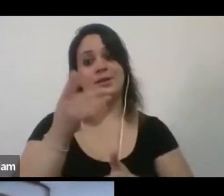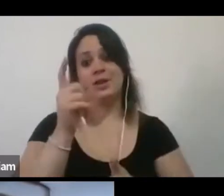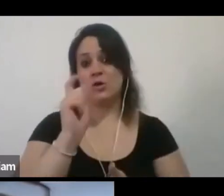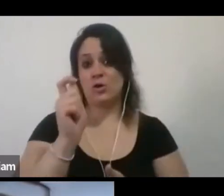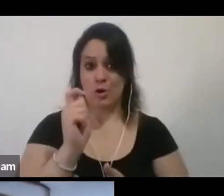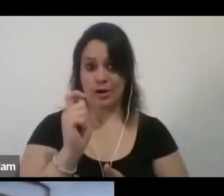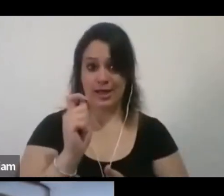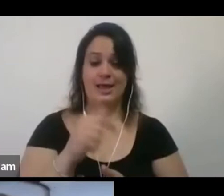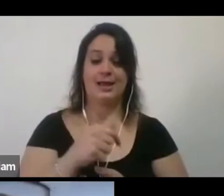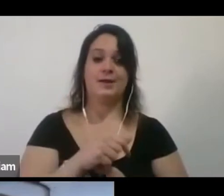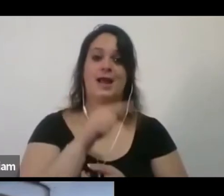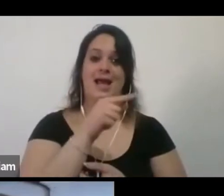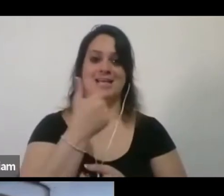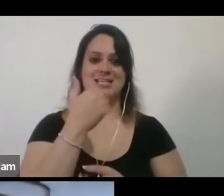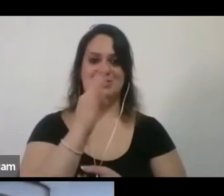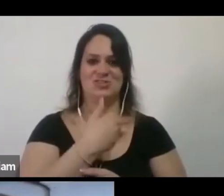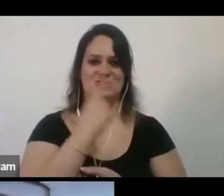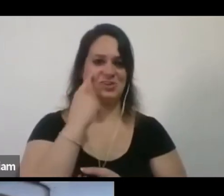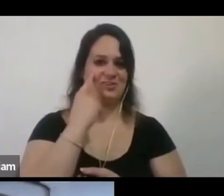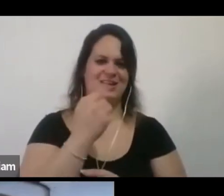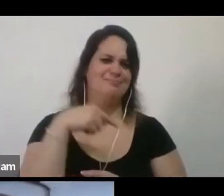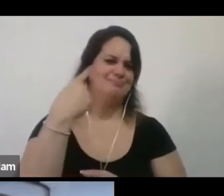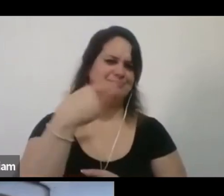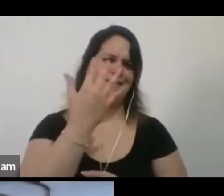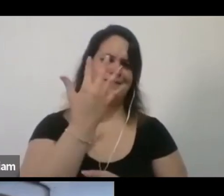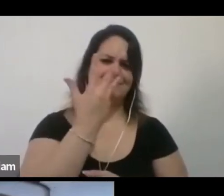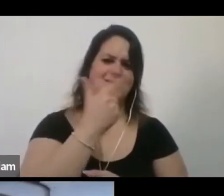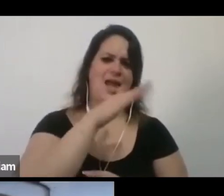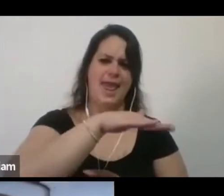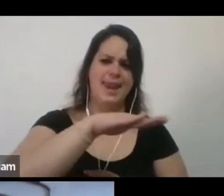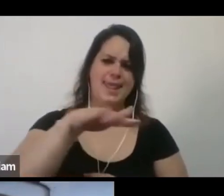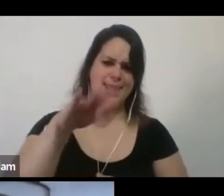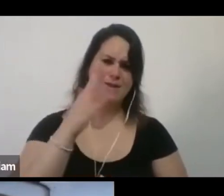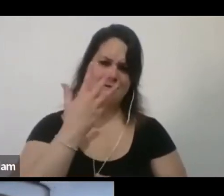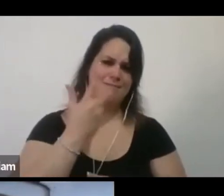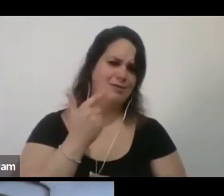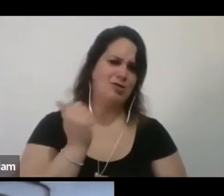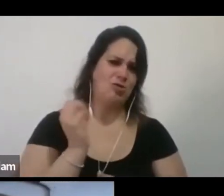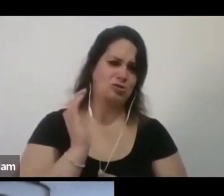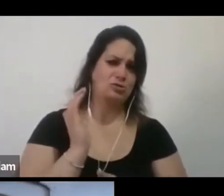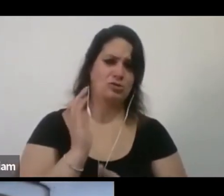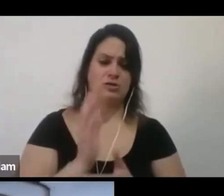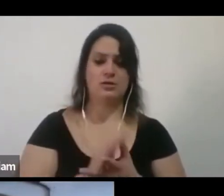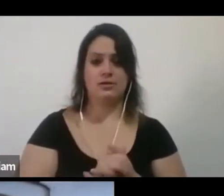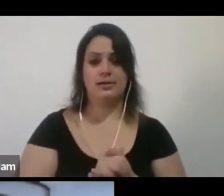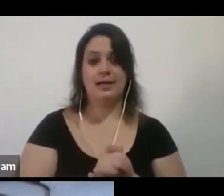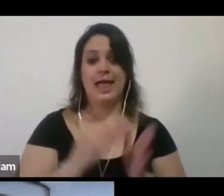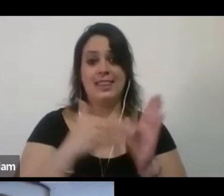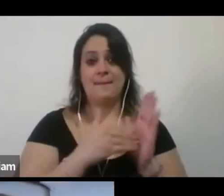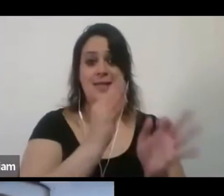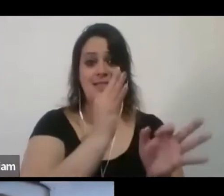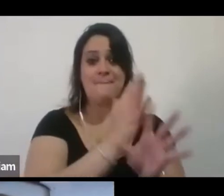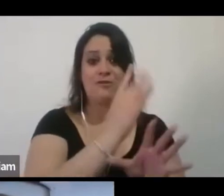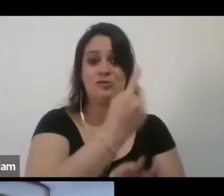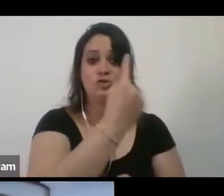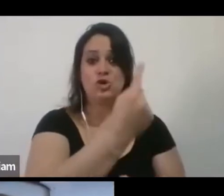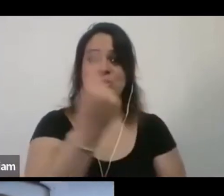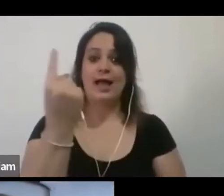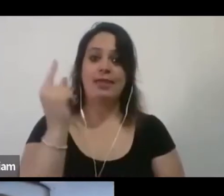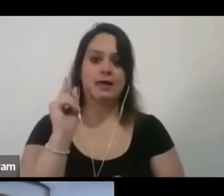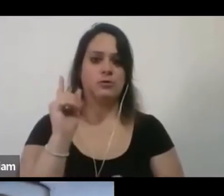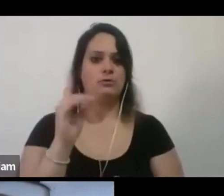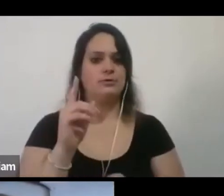ahí nos cuenta que le interesó la niñez siempre. Por ahí desde cada una de las profesiones no tenemos